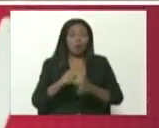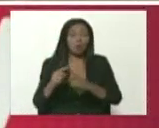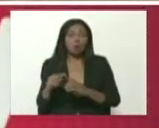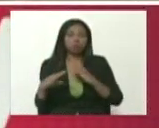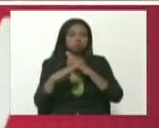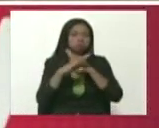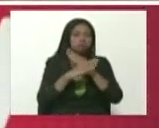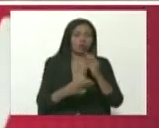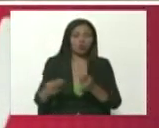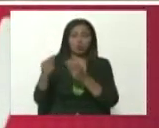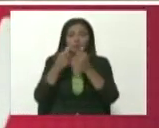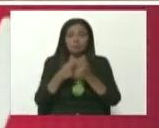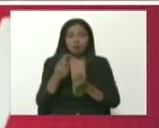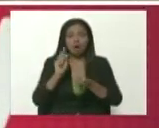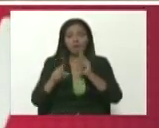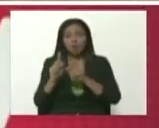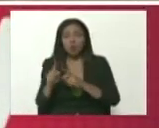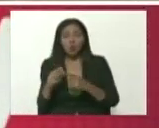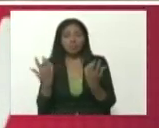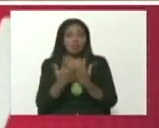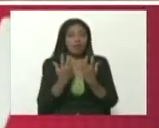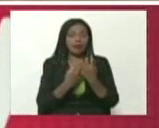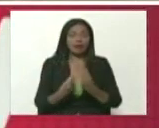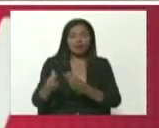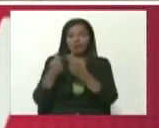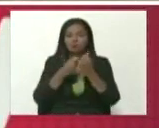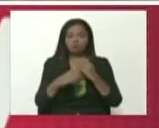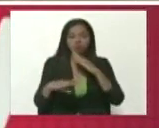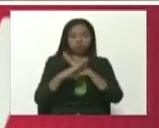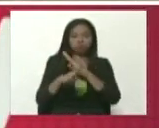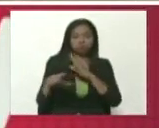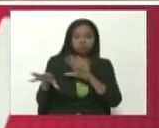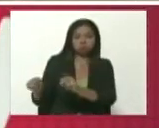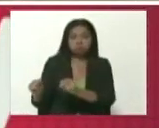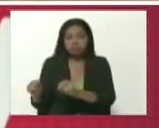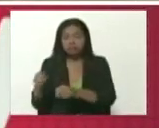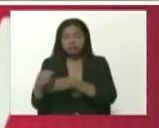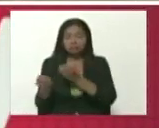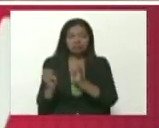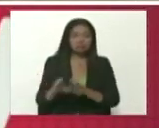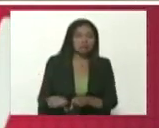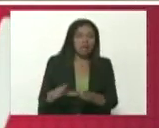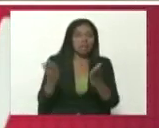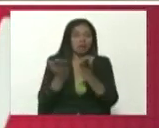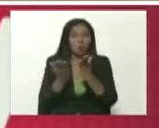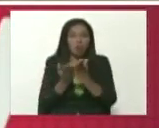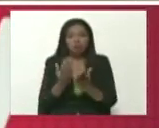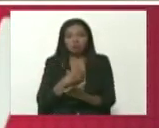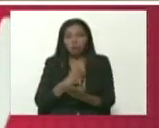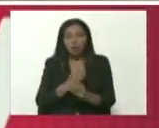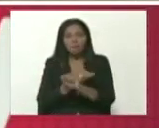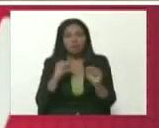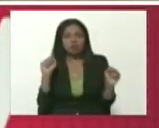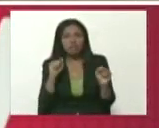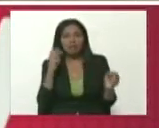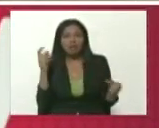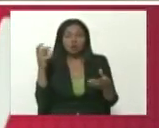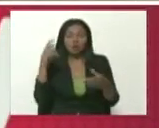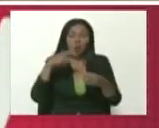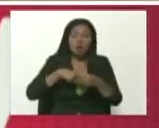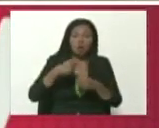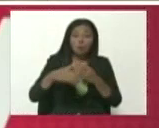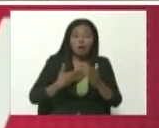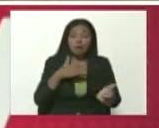bloqueo económico, de la guerra económica, del bloqueo imperialista, hayan desertado del sistema escolar, incluirlos y